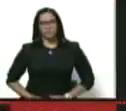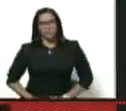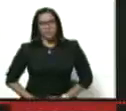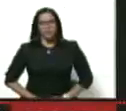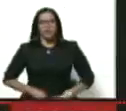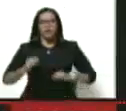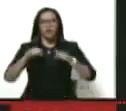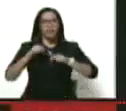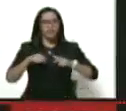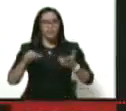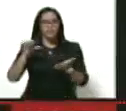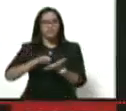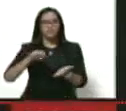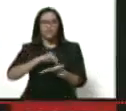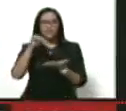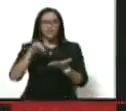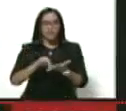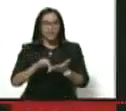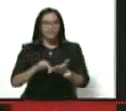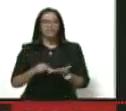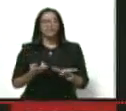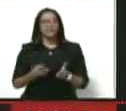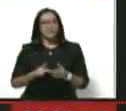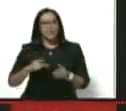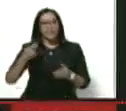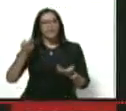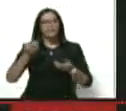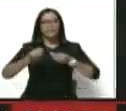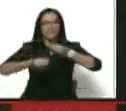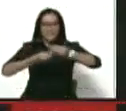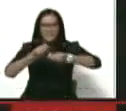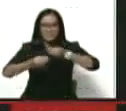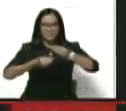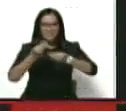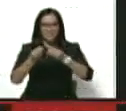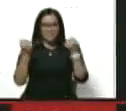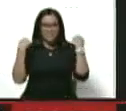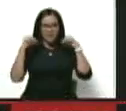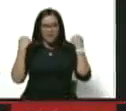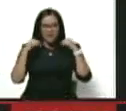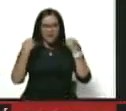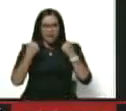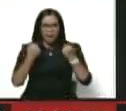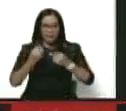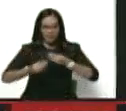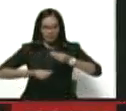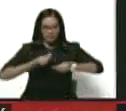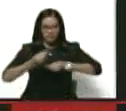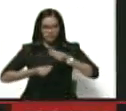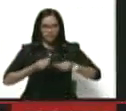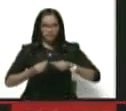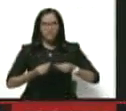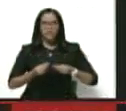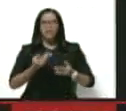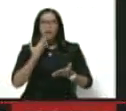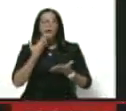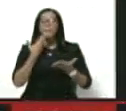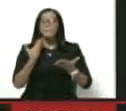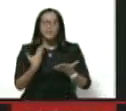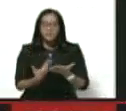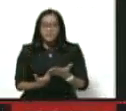con Células Madre, Centro Nacional Médico. Y eso nos va a permitir llevar y